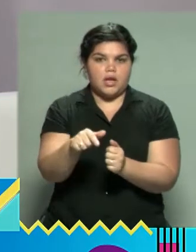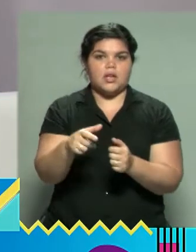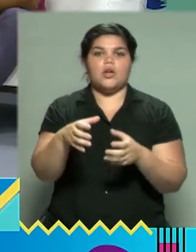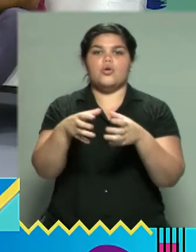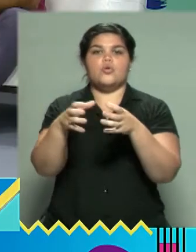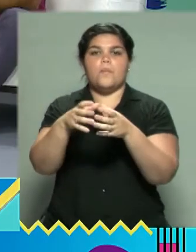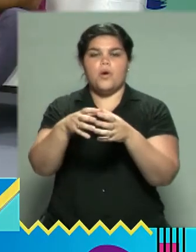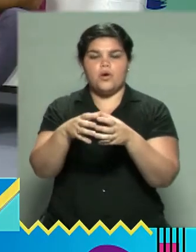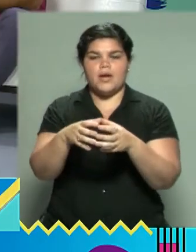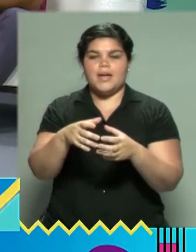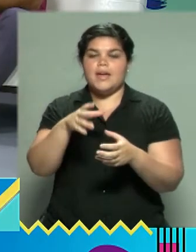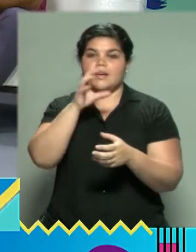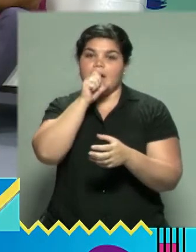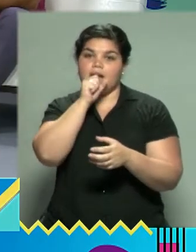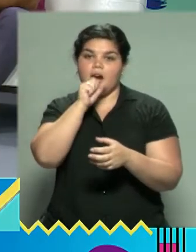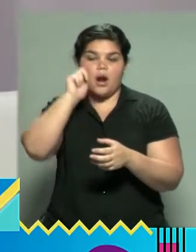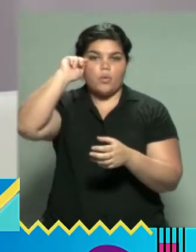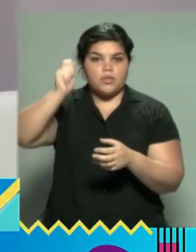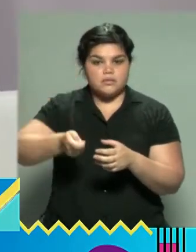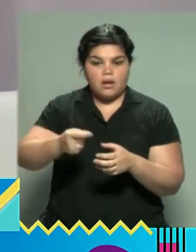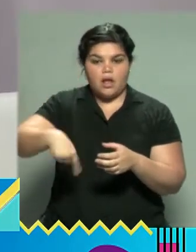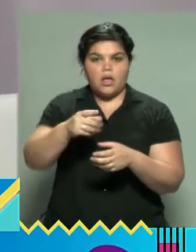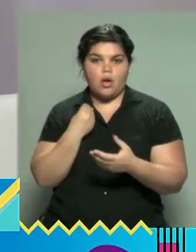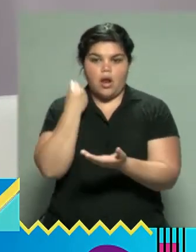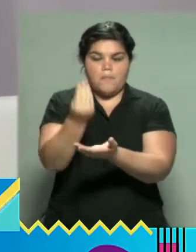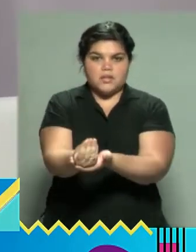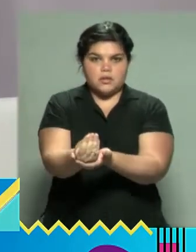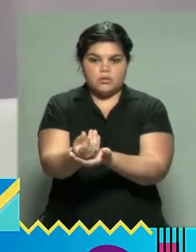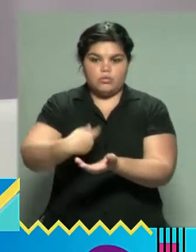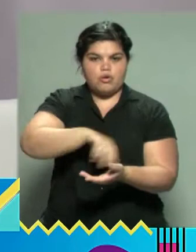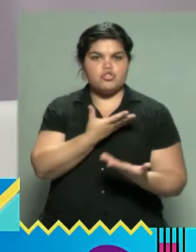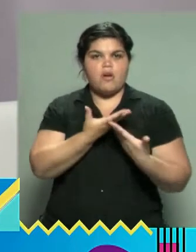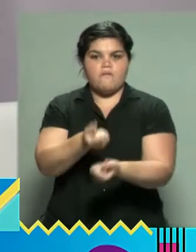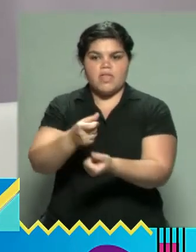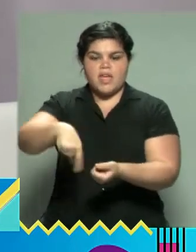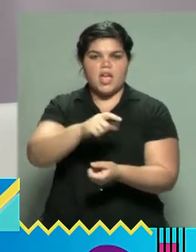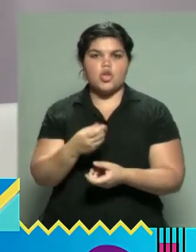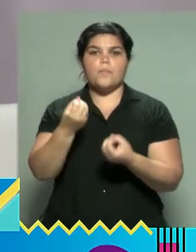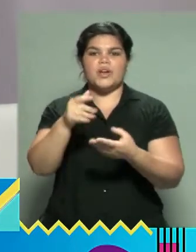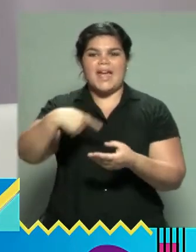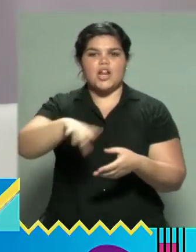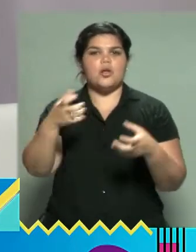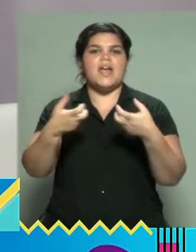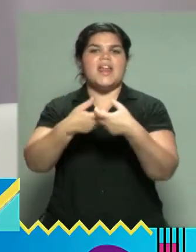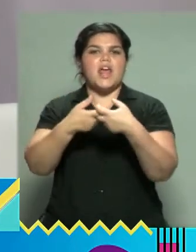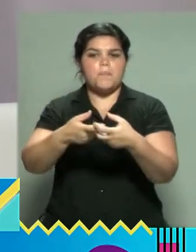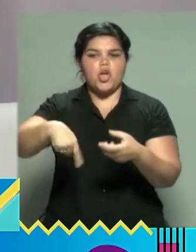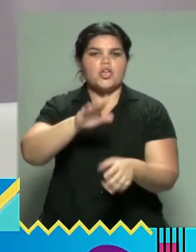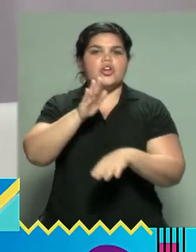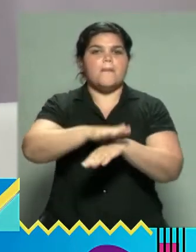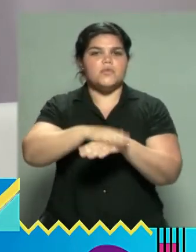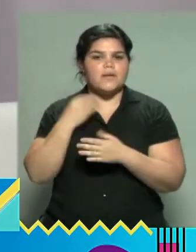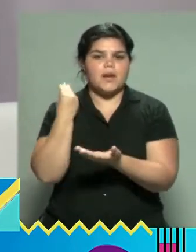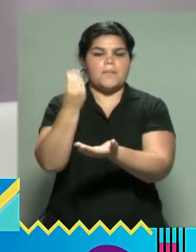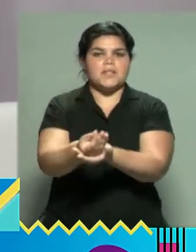judicial, pero frente a la situación de intervención del gremio, nosotros defendimos el gremio porque es el órgano representante de la organización y de los derechos de